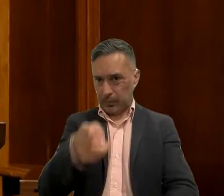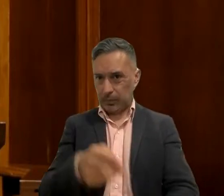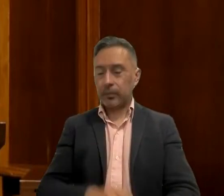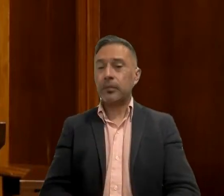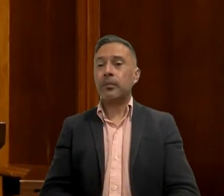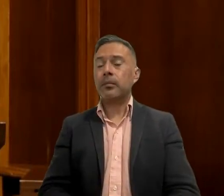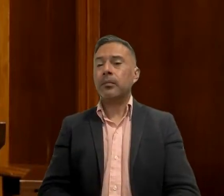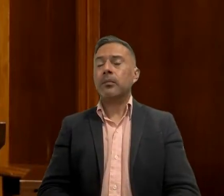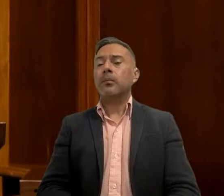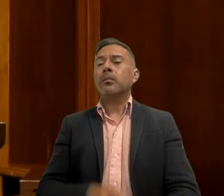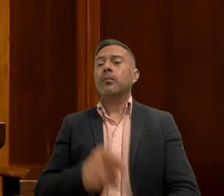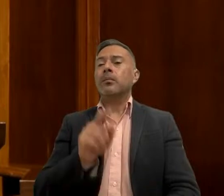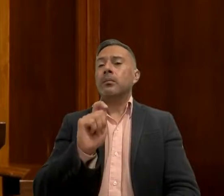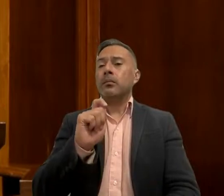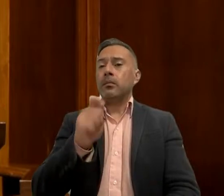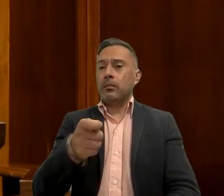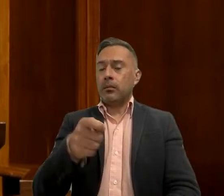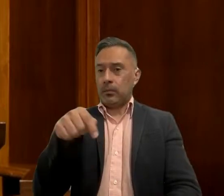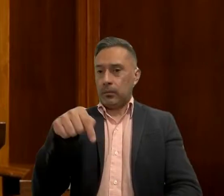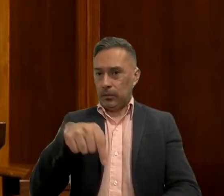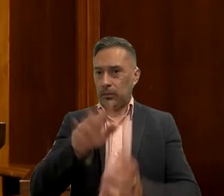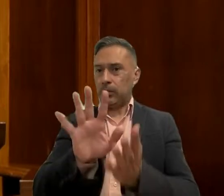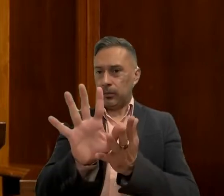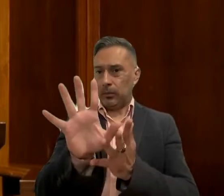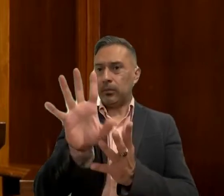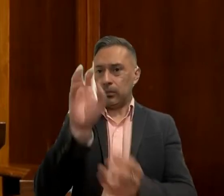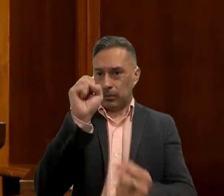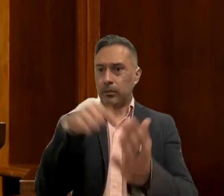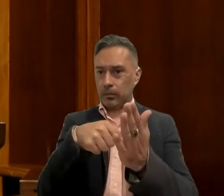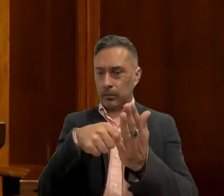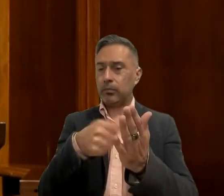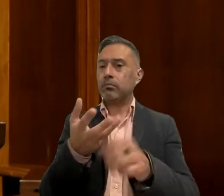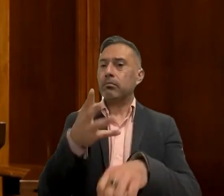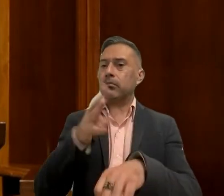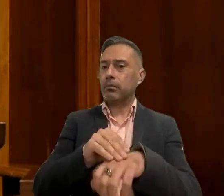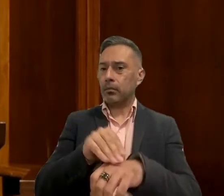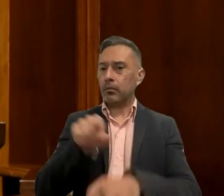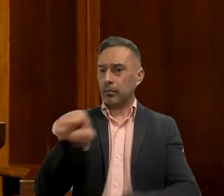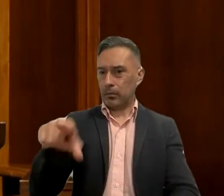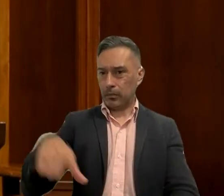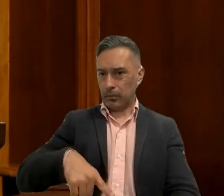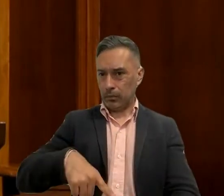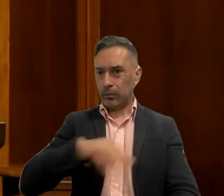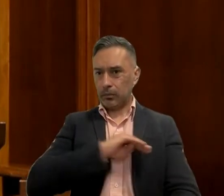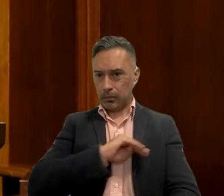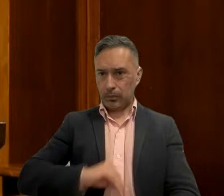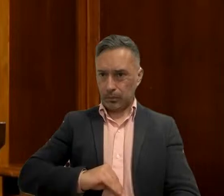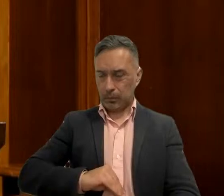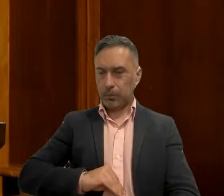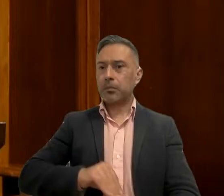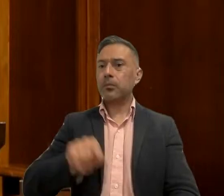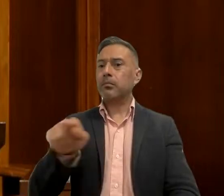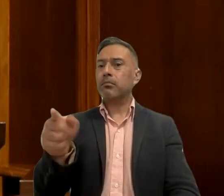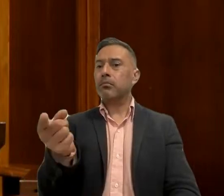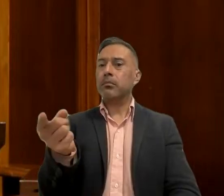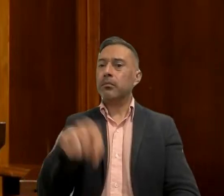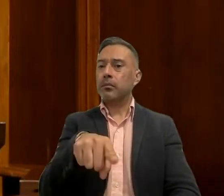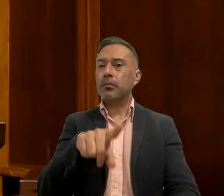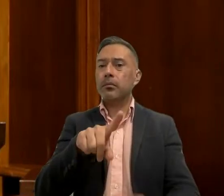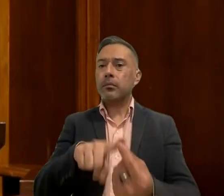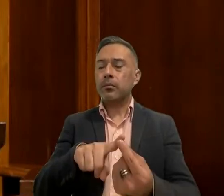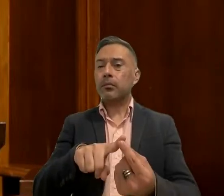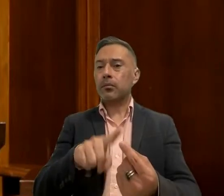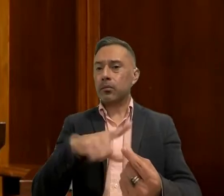postula. La competencia de esta Constitución otorga al gobierno municipal, se ejercerá por el ayuntamiento de